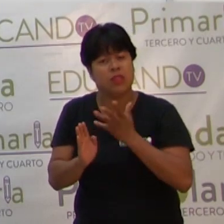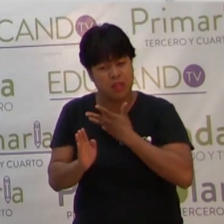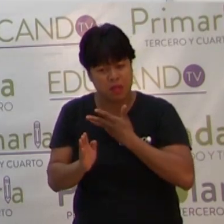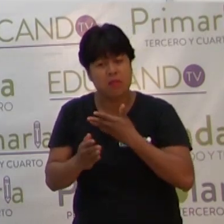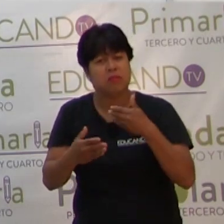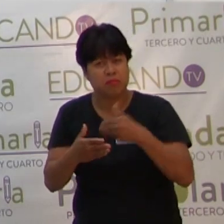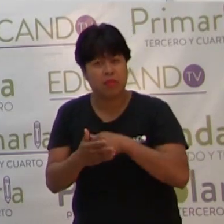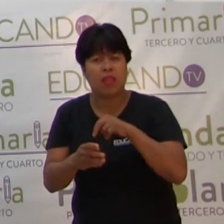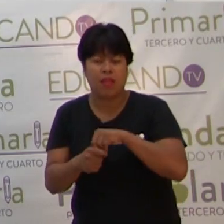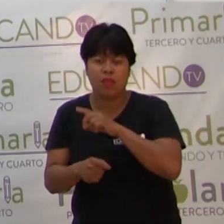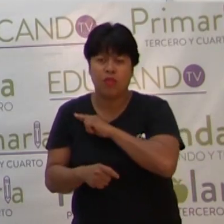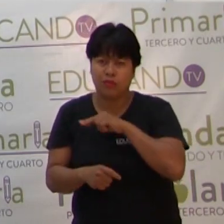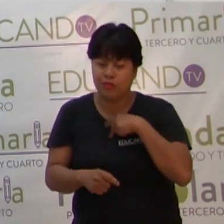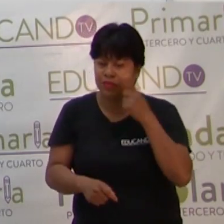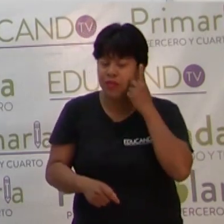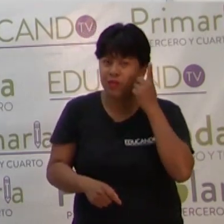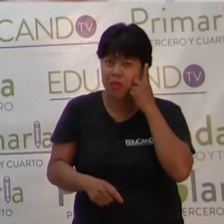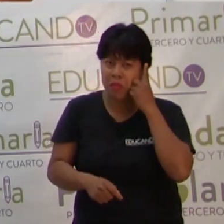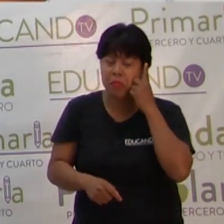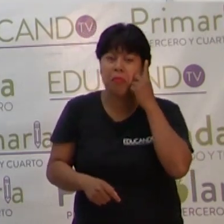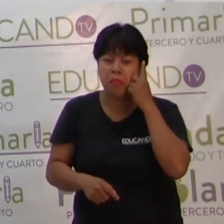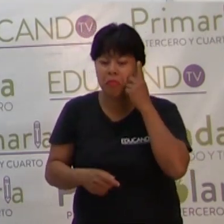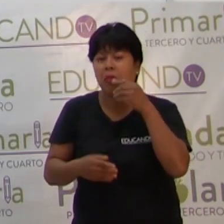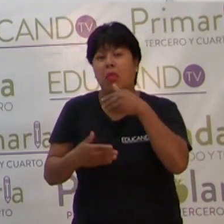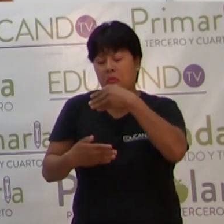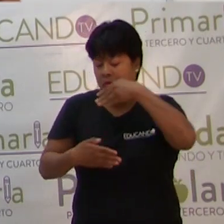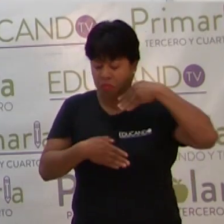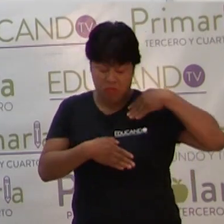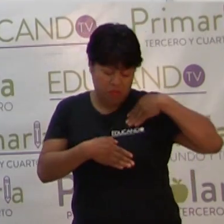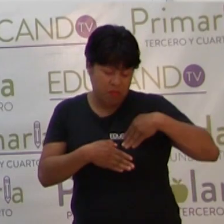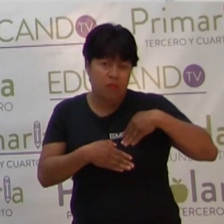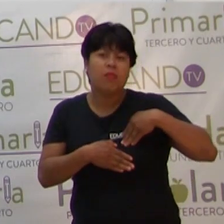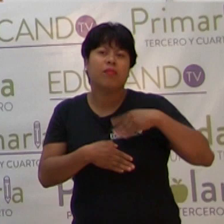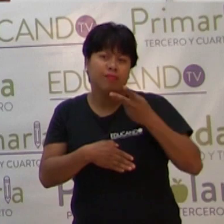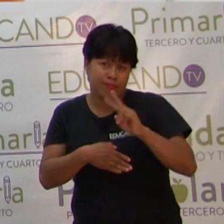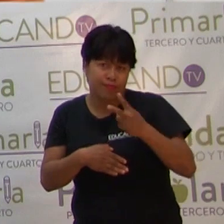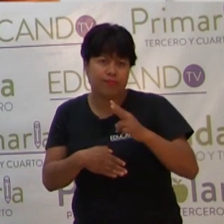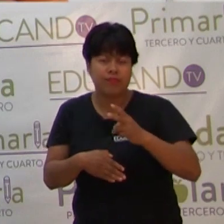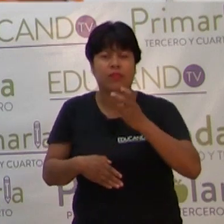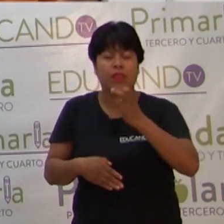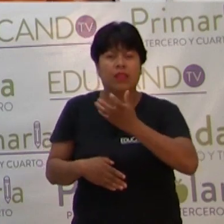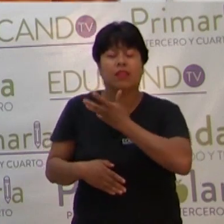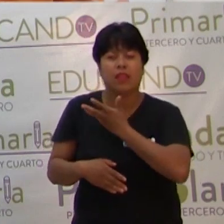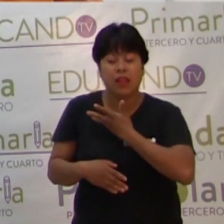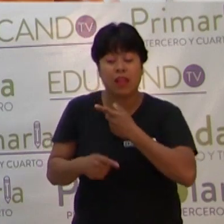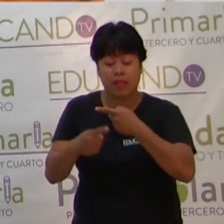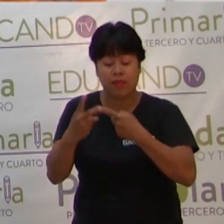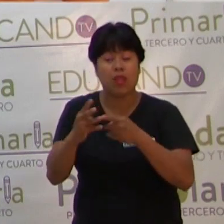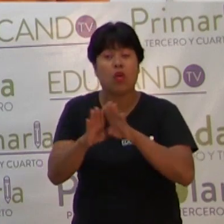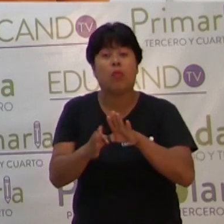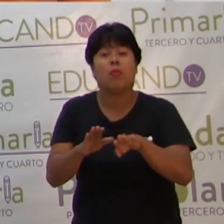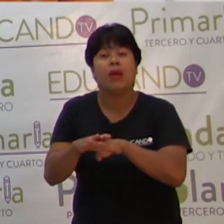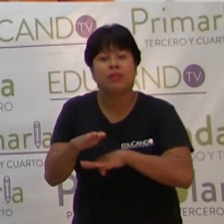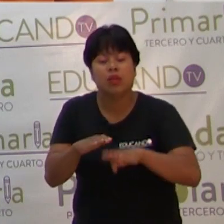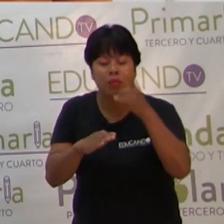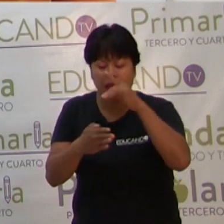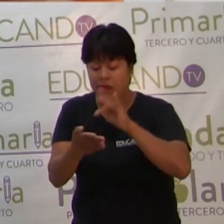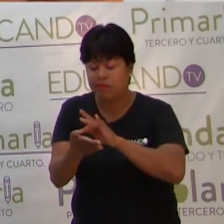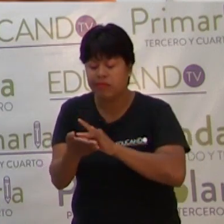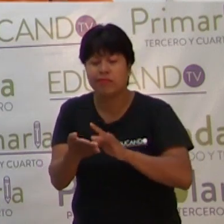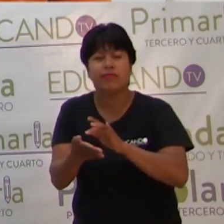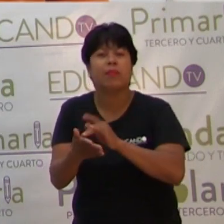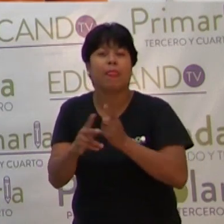nuestros celulares. De bolsillo porque pues cabe en el bolsillo. Pero se refiere a que tiene unas funciones básicas para hacer